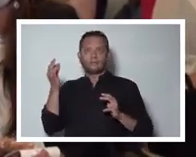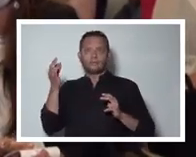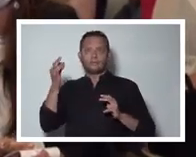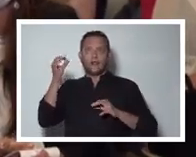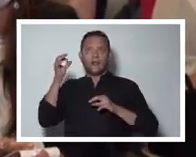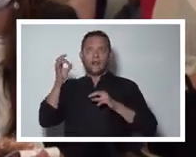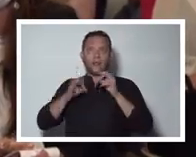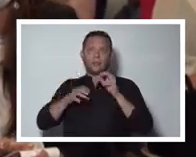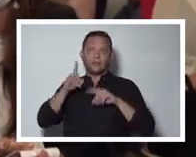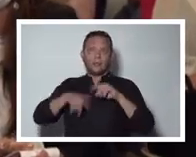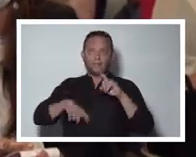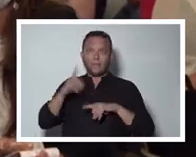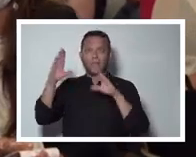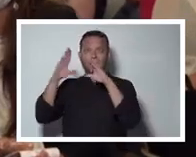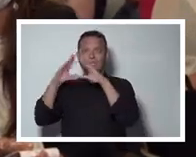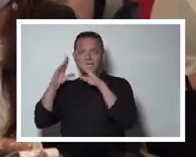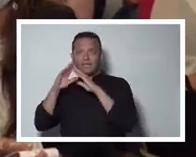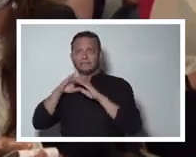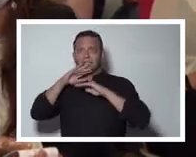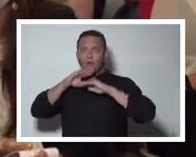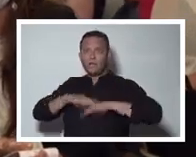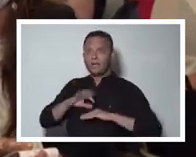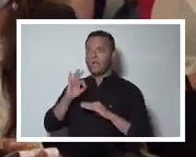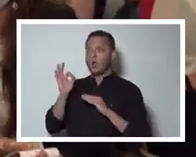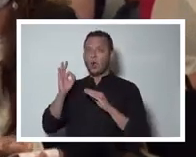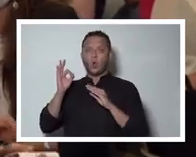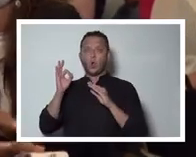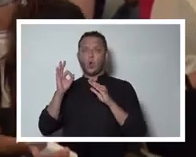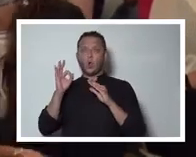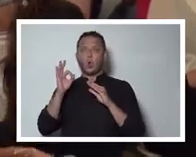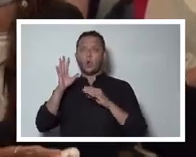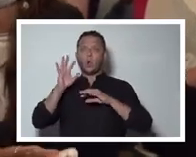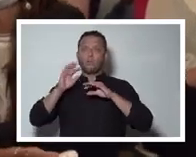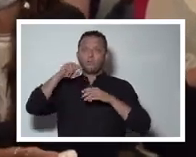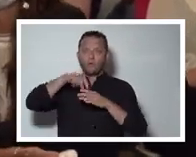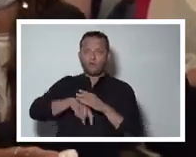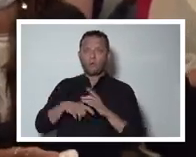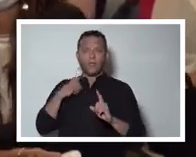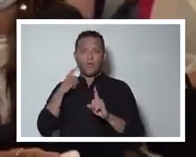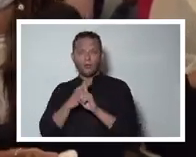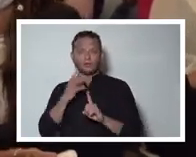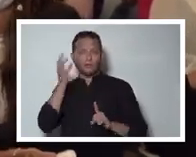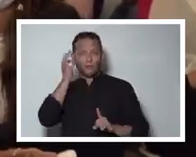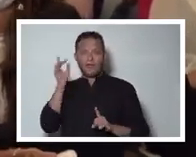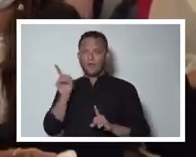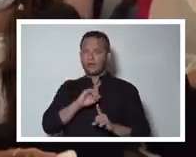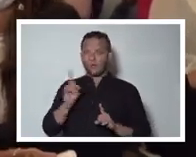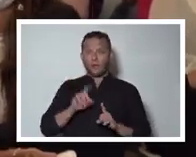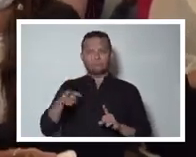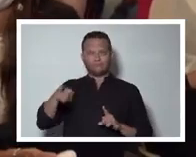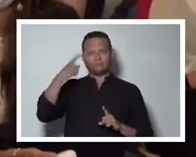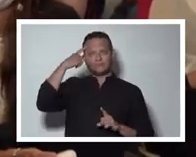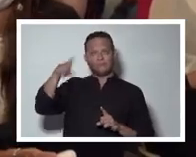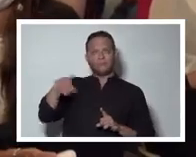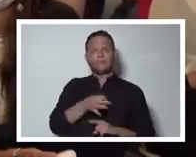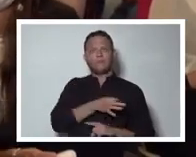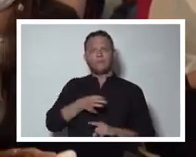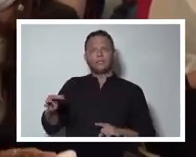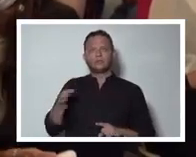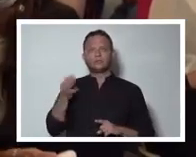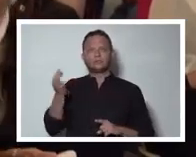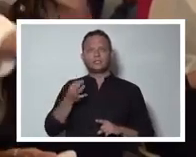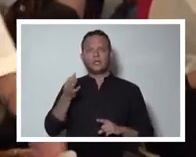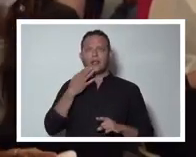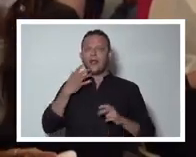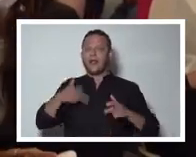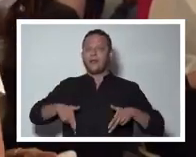credos de una iglesia muy reaccionaria y muy profunda contra nosotras ellas sabían perfectamente que